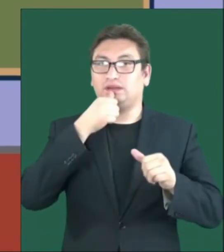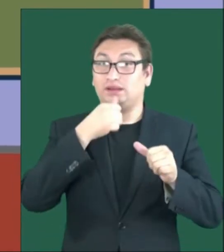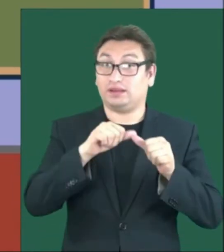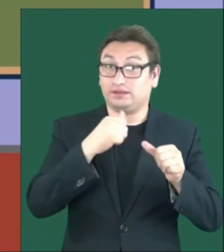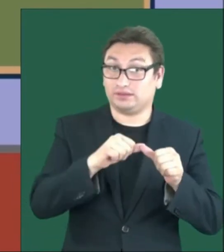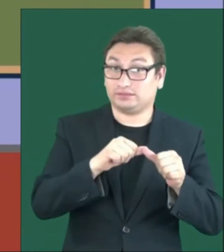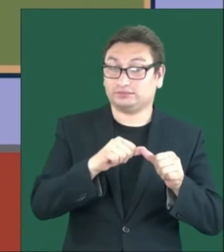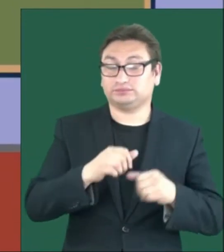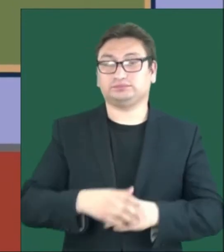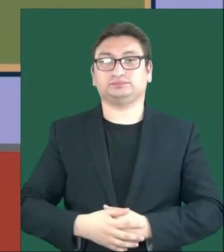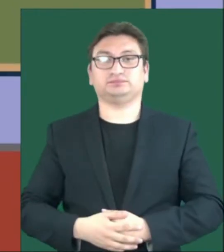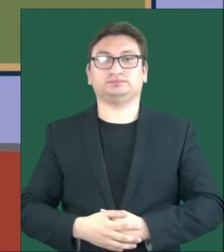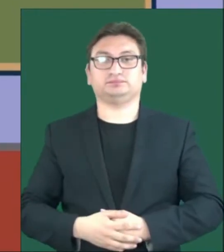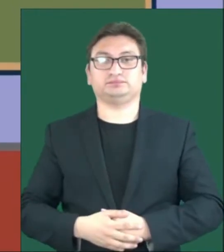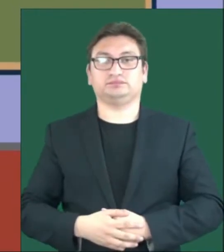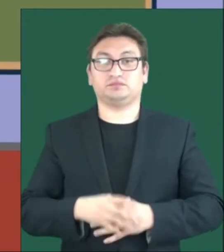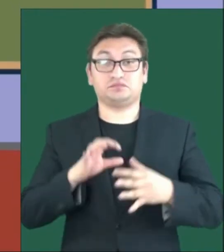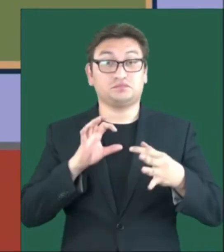Letras.